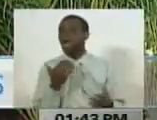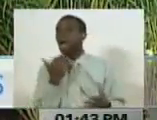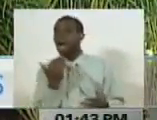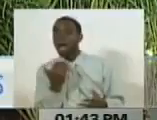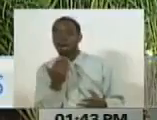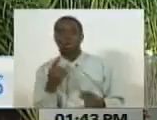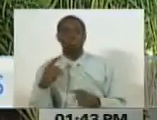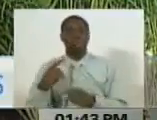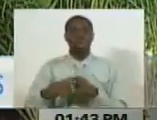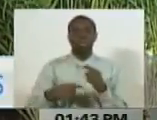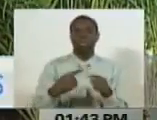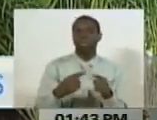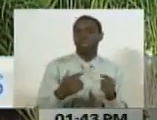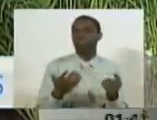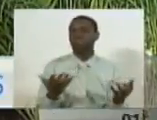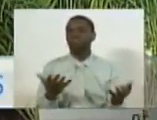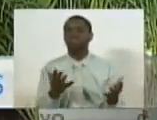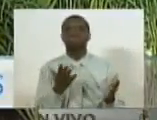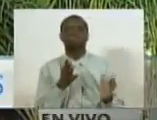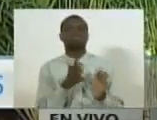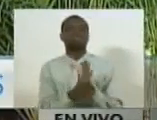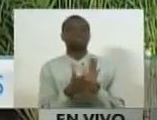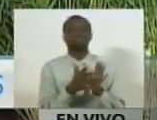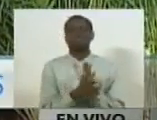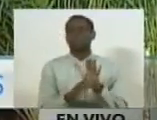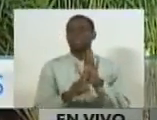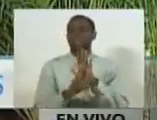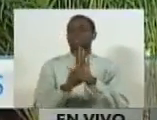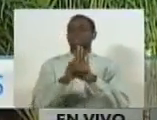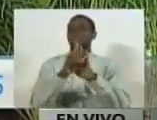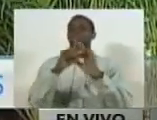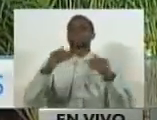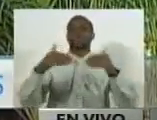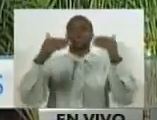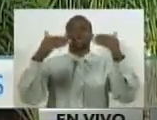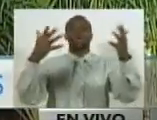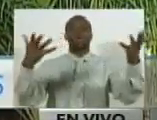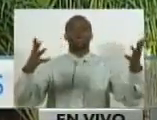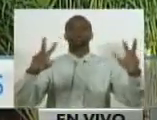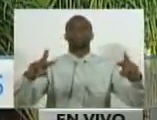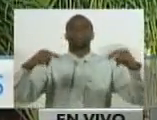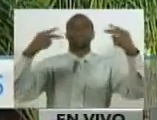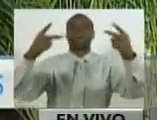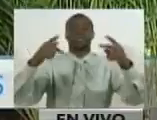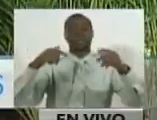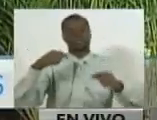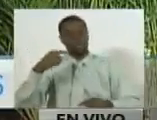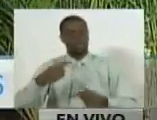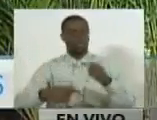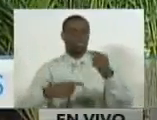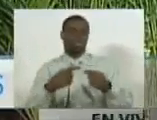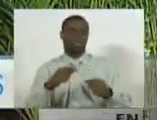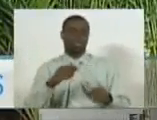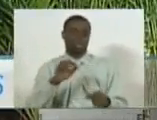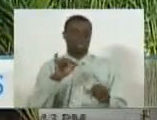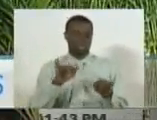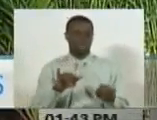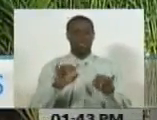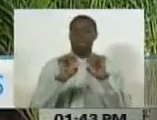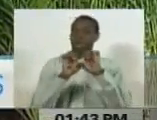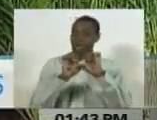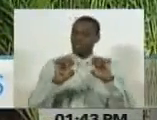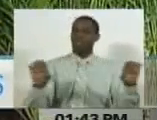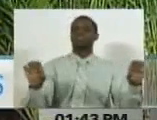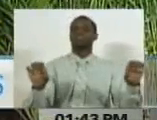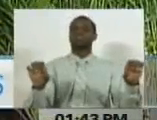días los retos del desarrollo de una sociedad nueva. La educación,